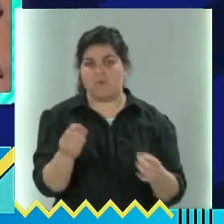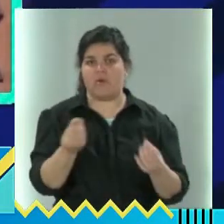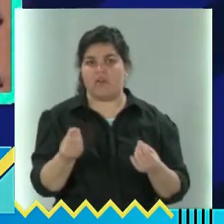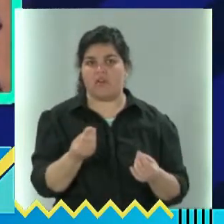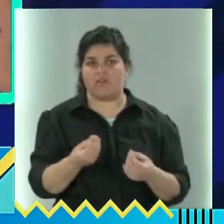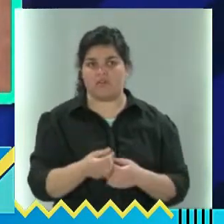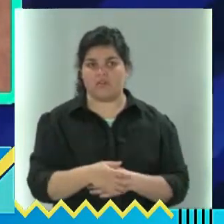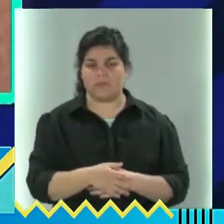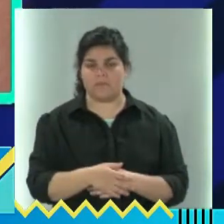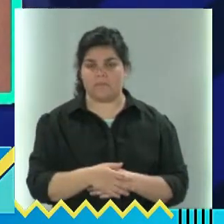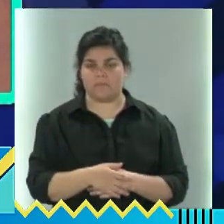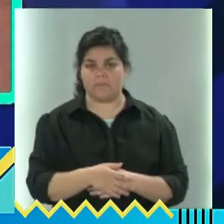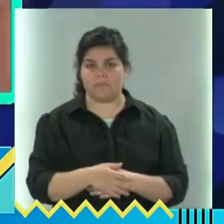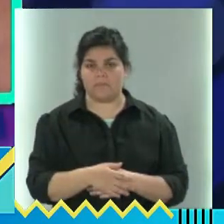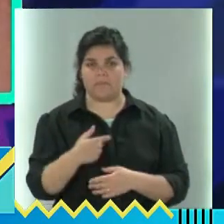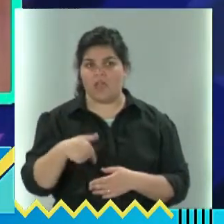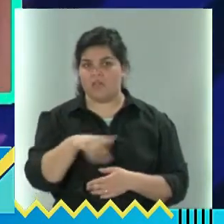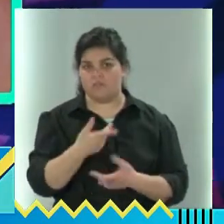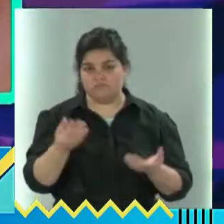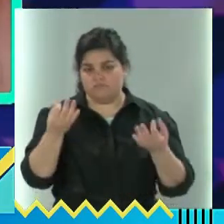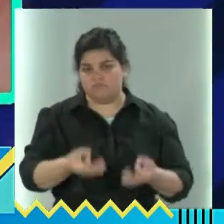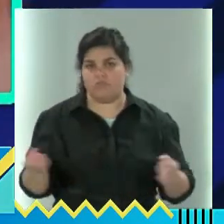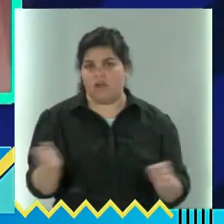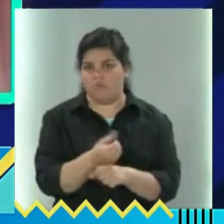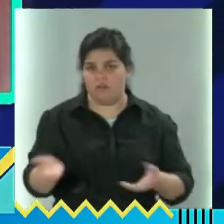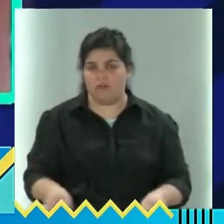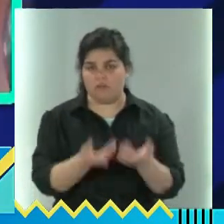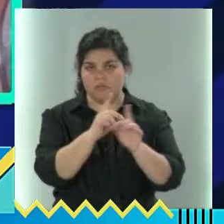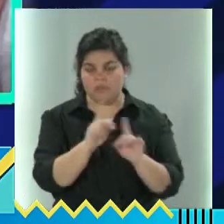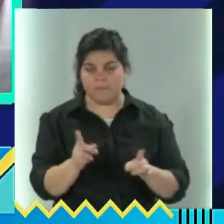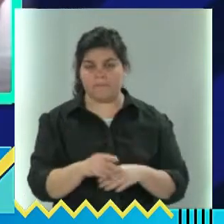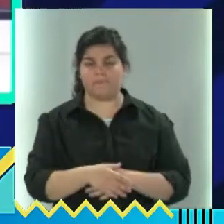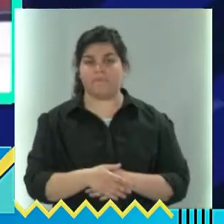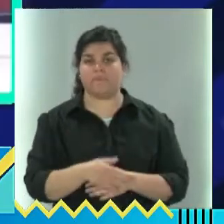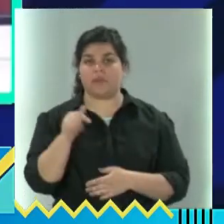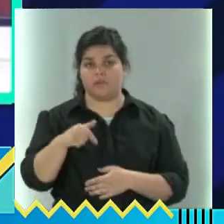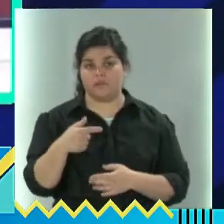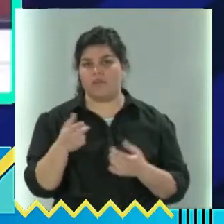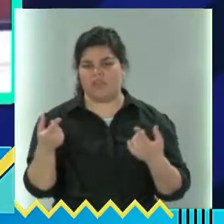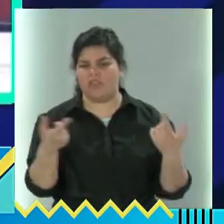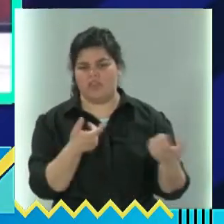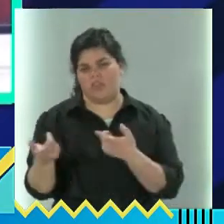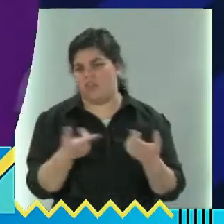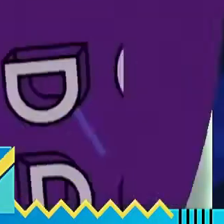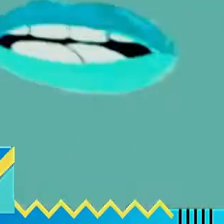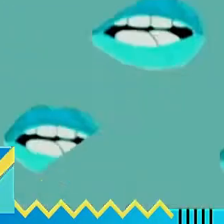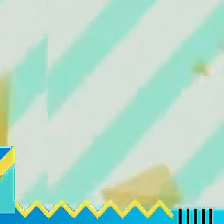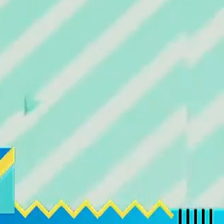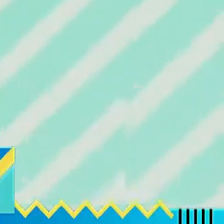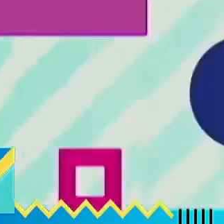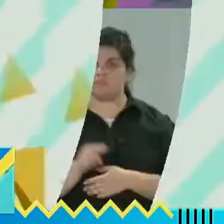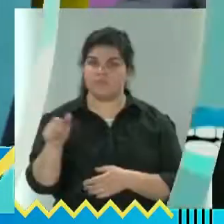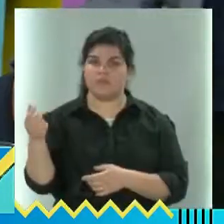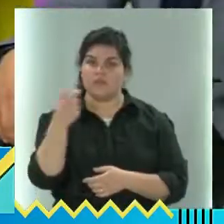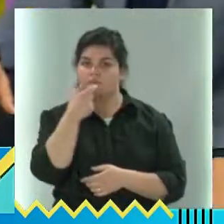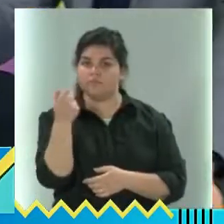lograr un adecuado despacho. Entonces, esto es lo que ha generado este roce, ¿no? Bien. Adrián, ¿qué